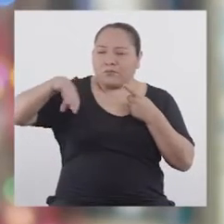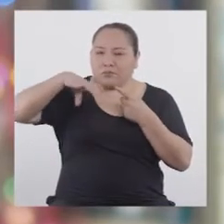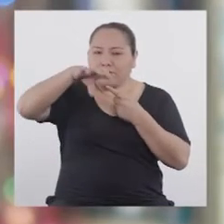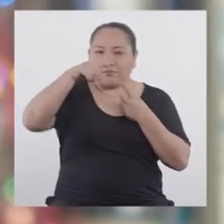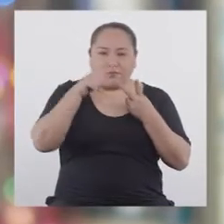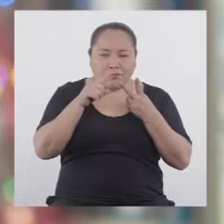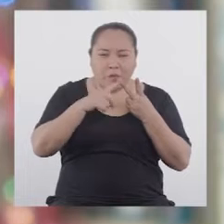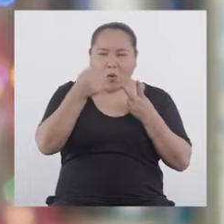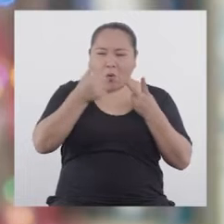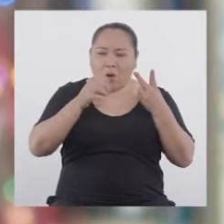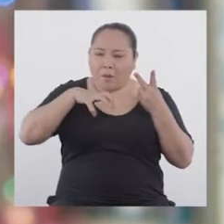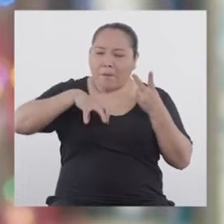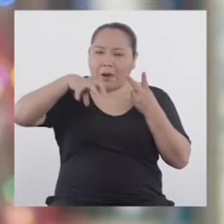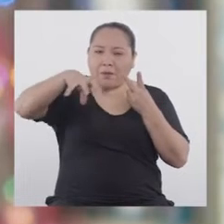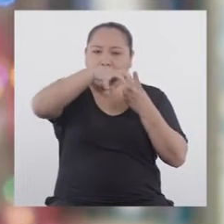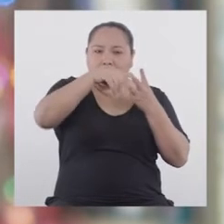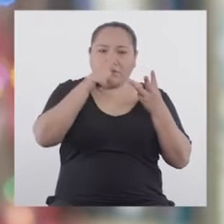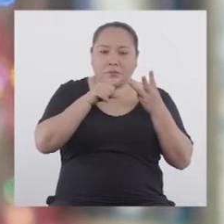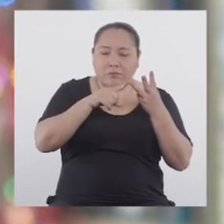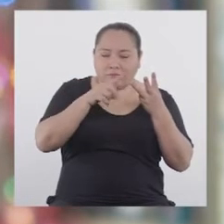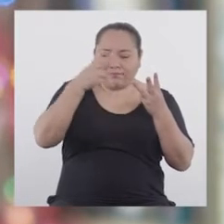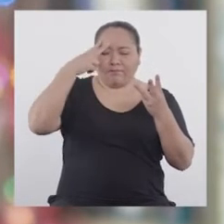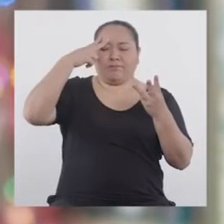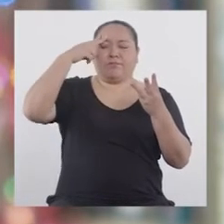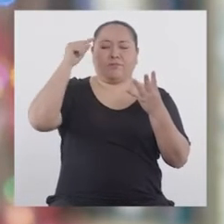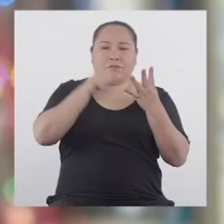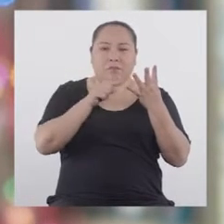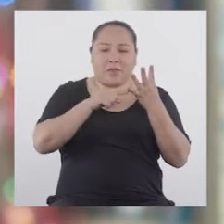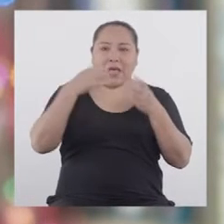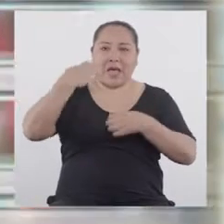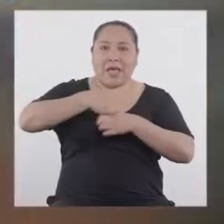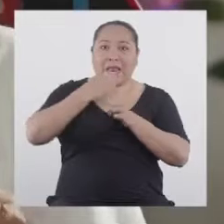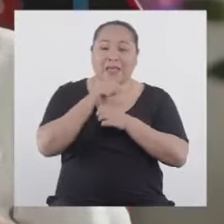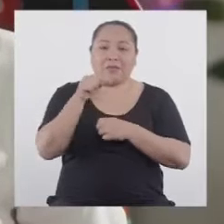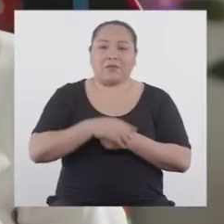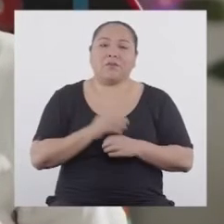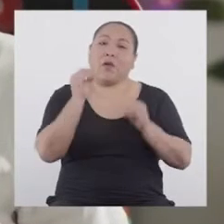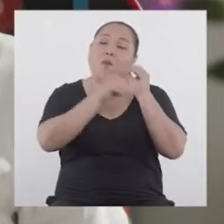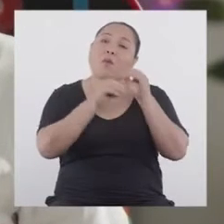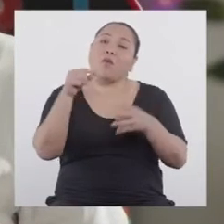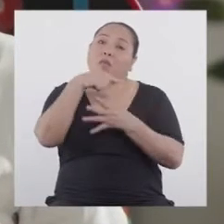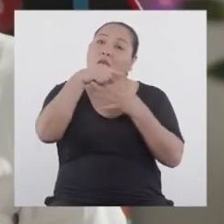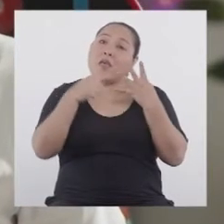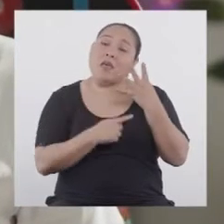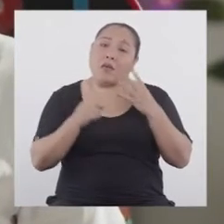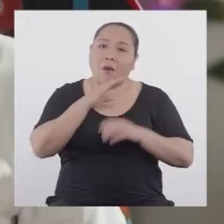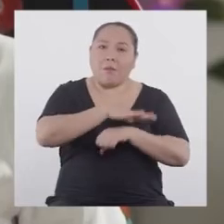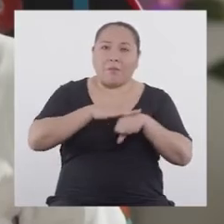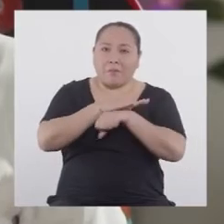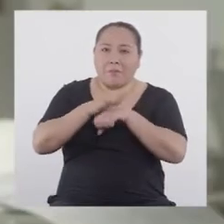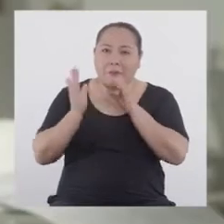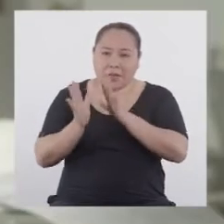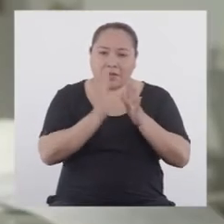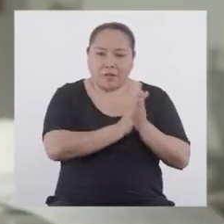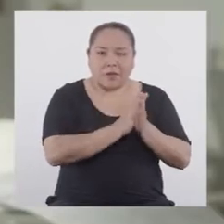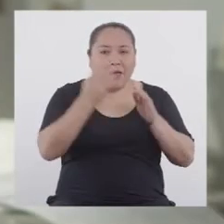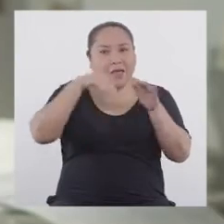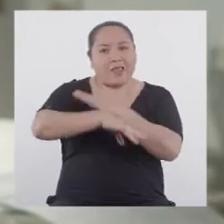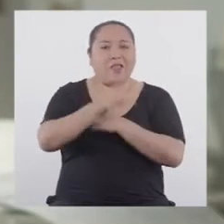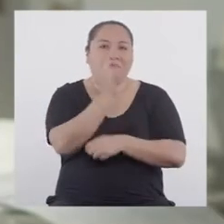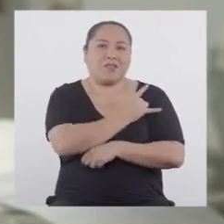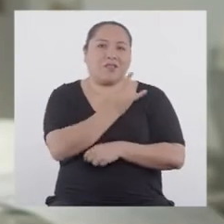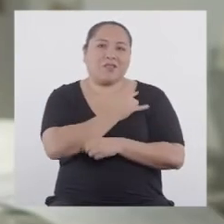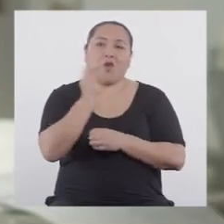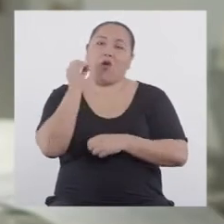descomposición, reconocimiento de patrones, abstracción y creación de algoritmos. Vamos a aplicarlos en el proceso de planificación para el ingreso